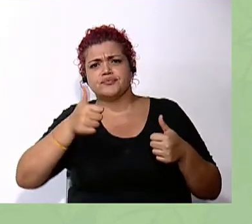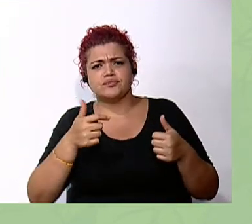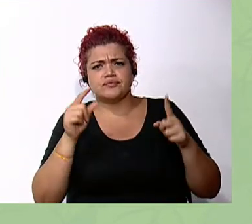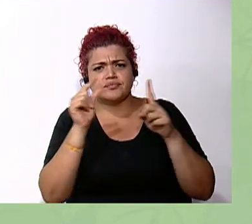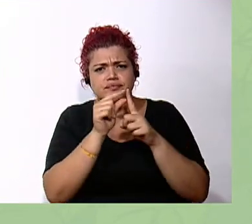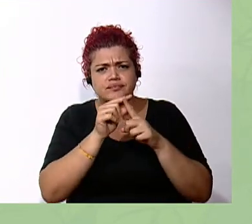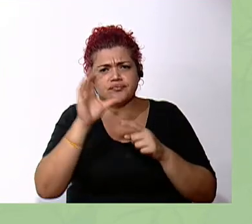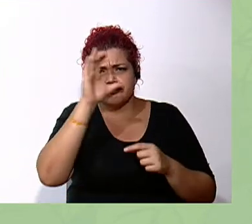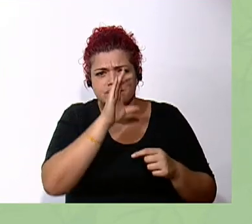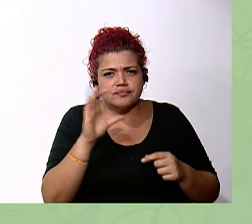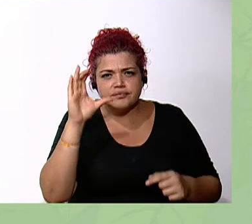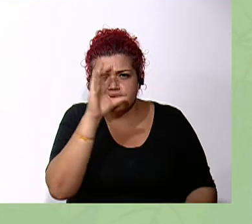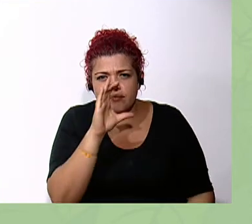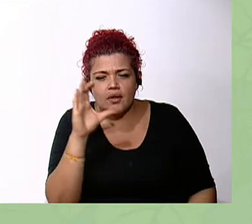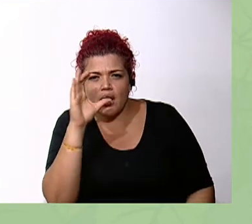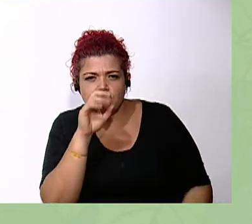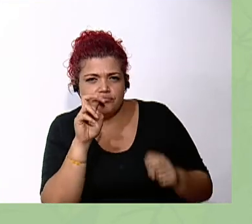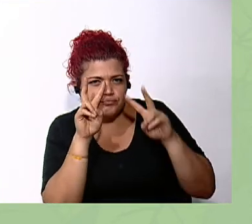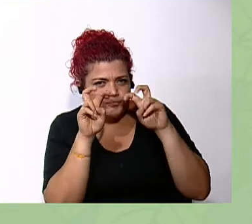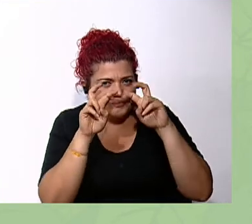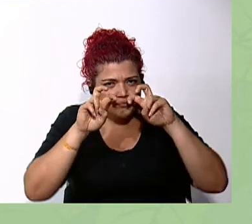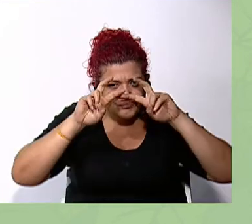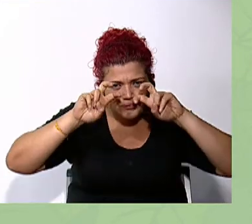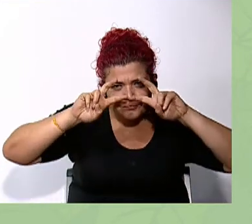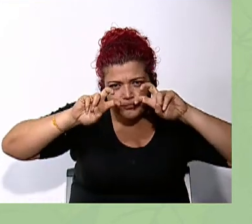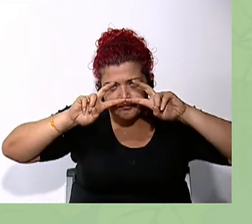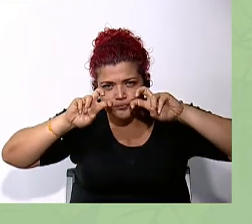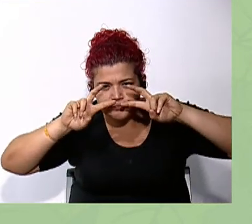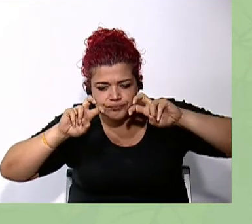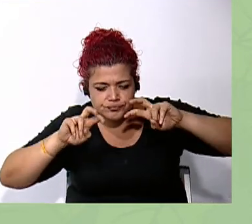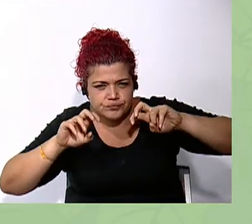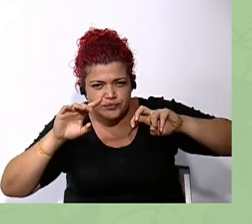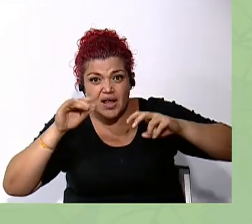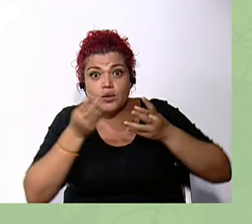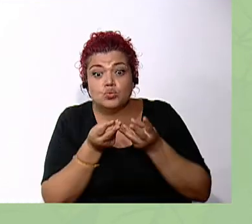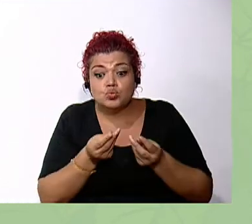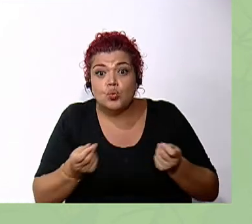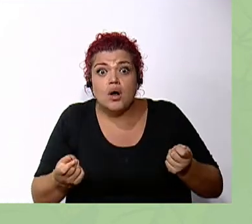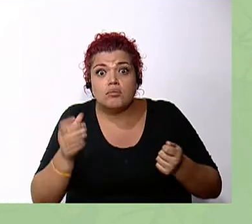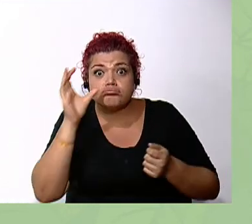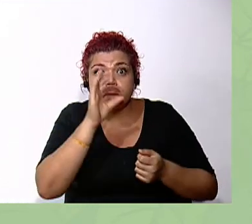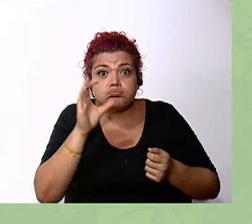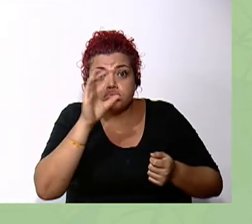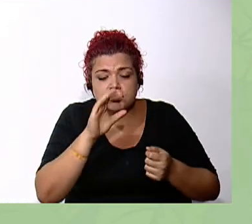viendo? Vamos a ver si encuentran la palabra suelo.